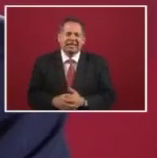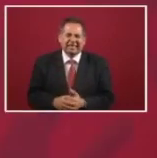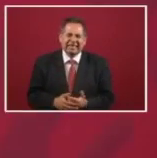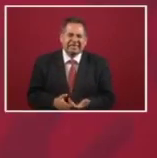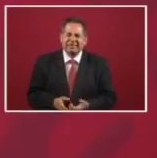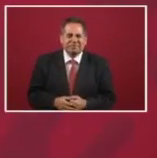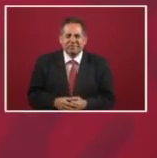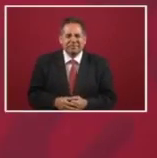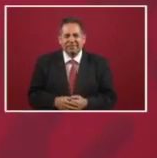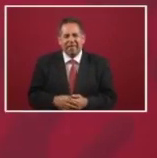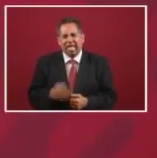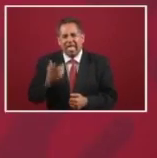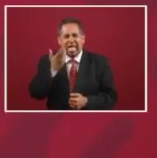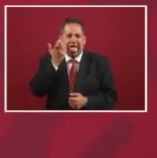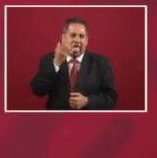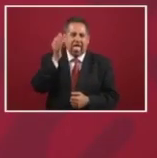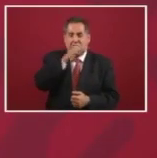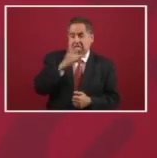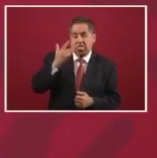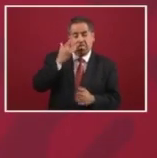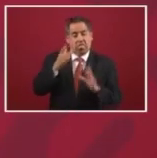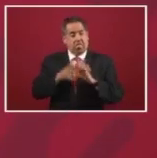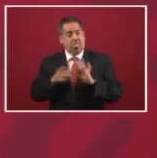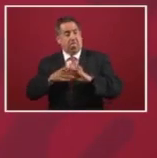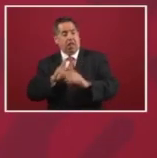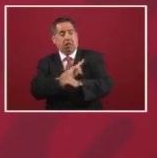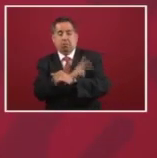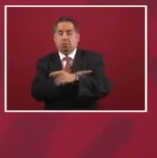es fantochería, prepotencia.